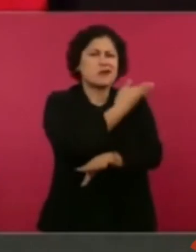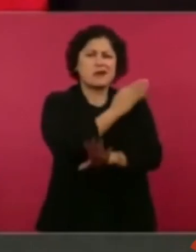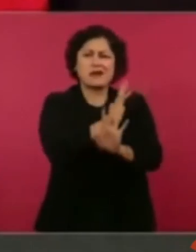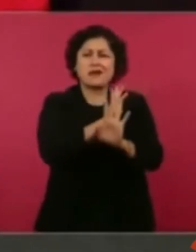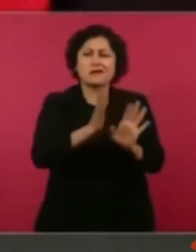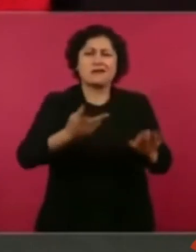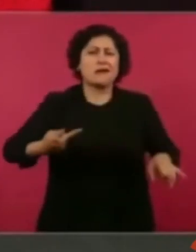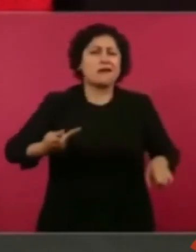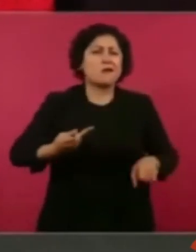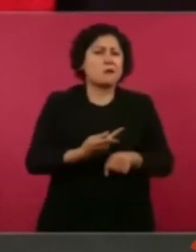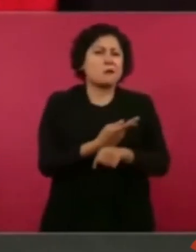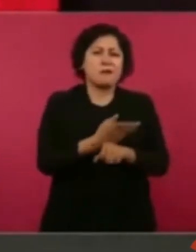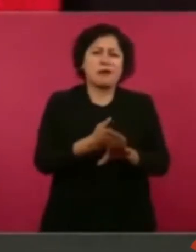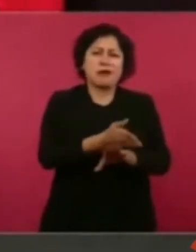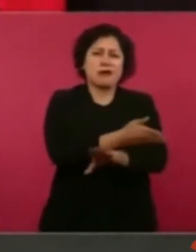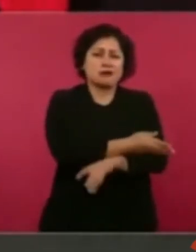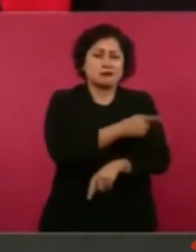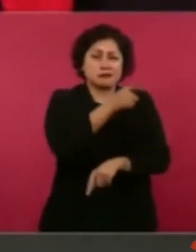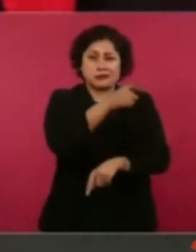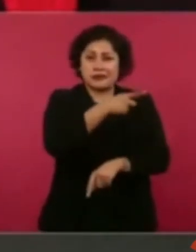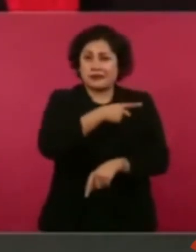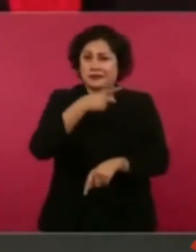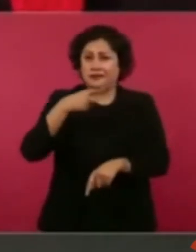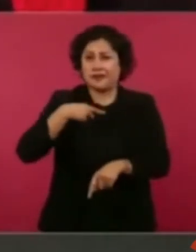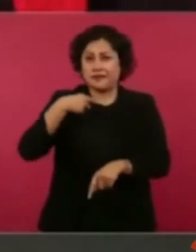porque tienen que renovarse.